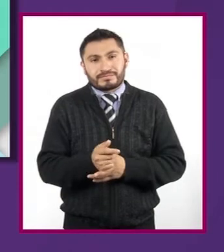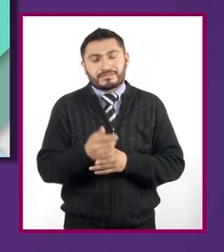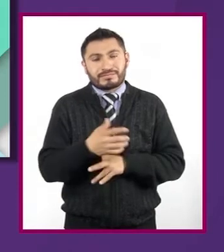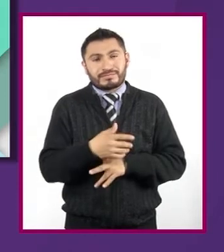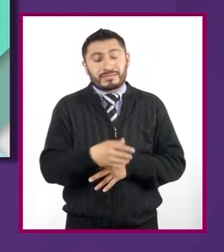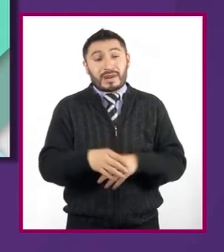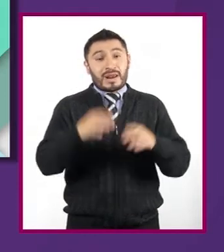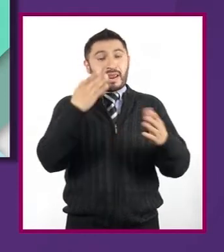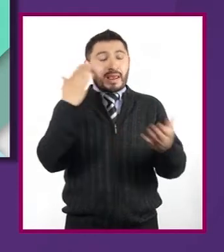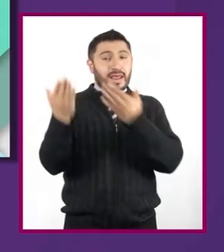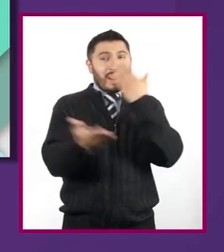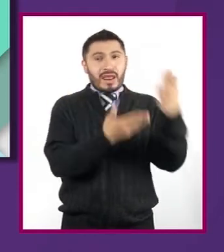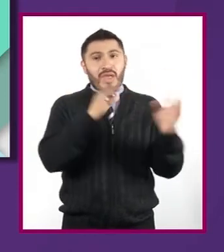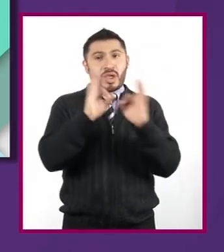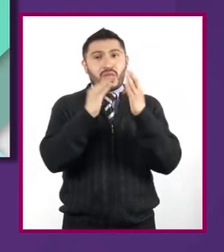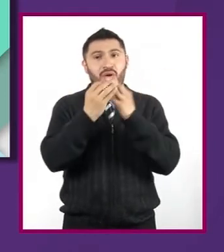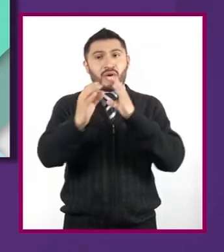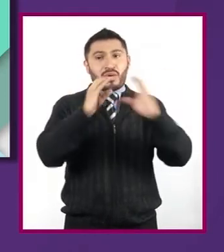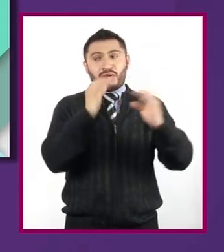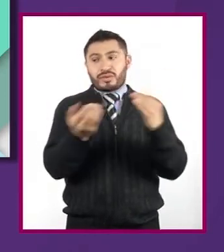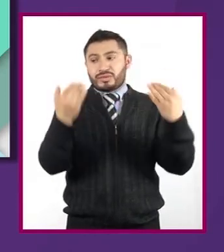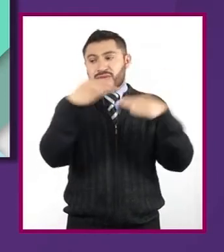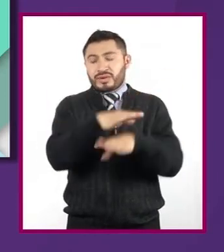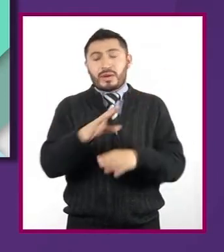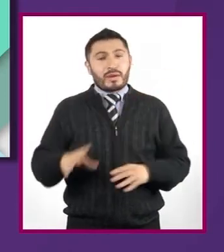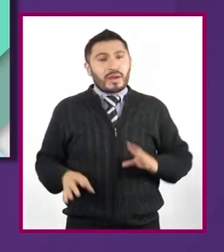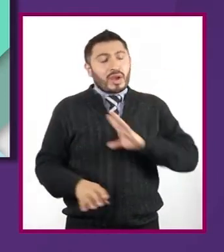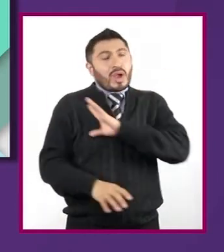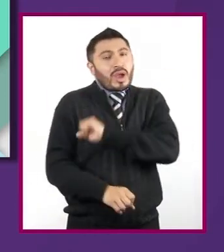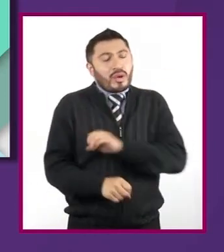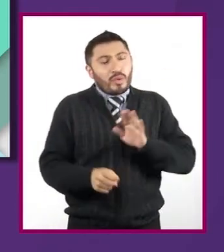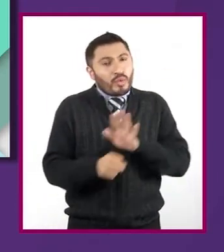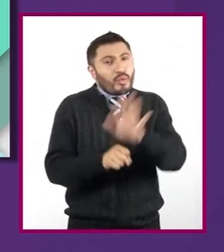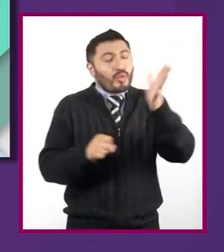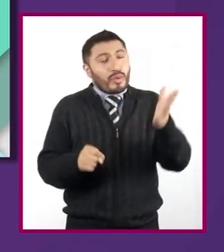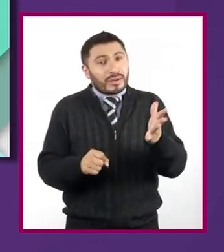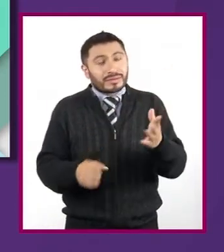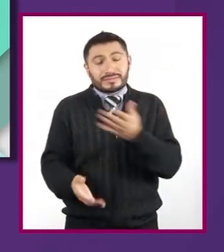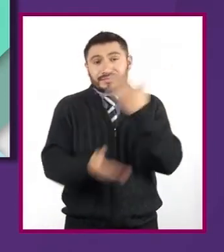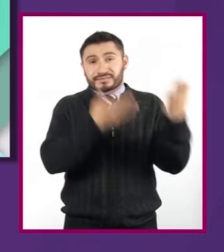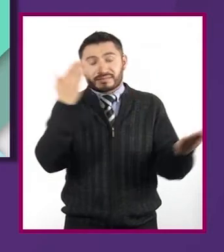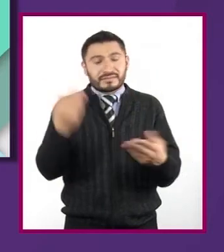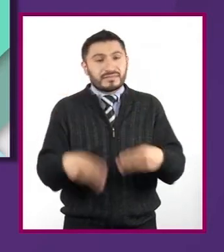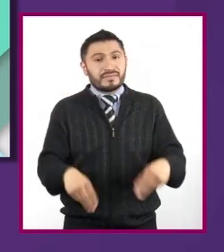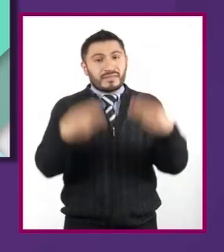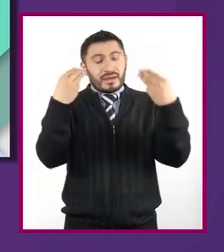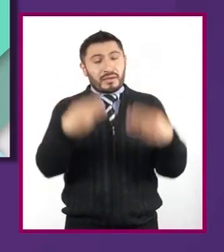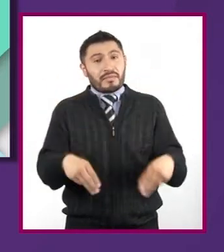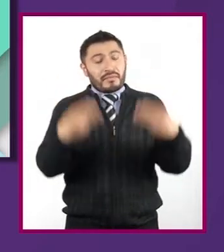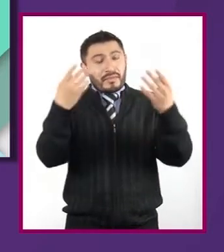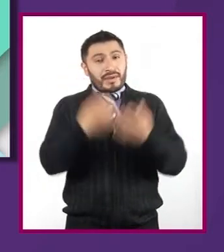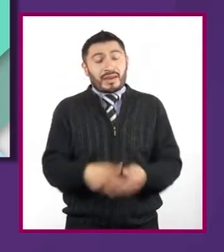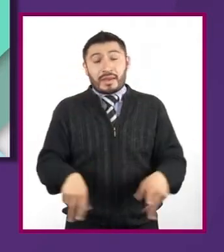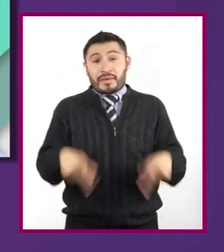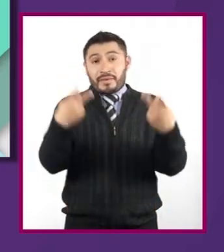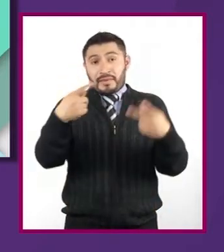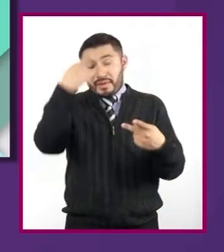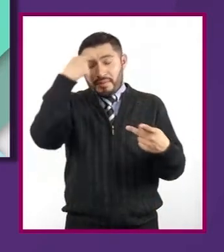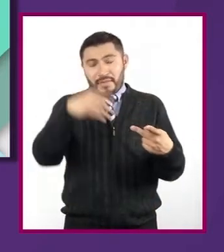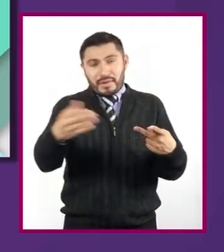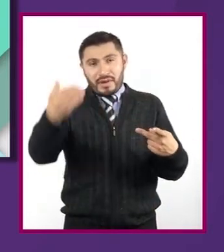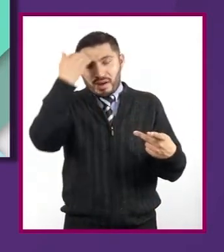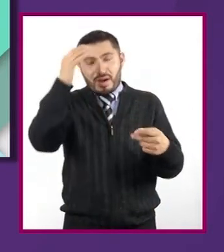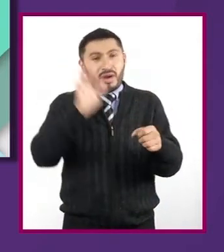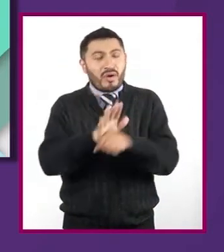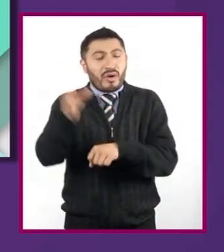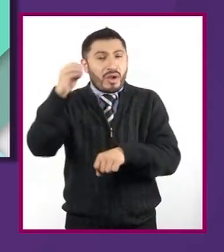de comunicación con respecto a su preferencia. Estudios de mercado y marketing para conocer el